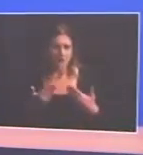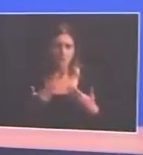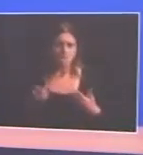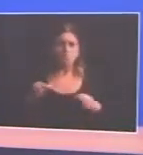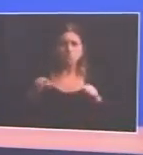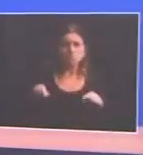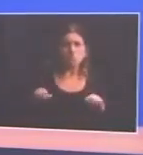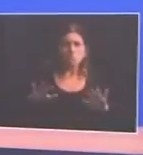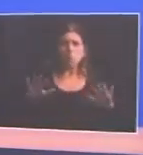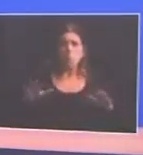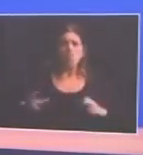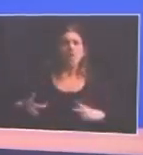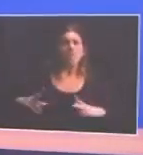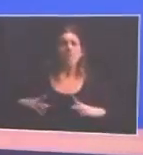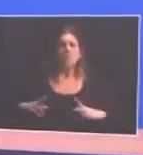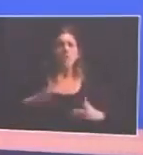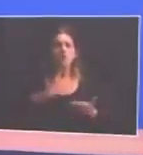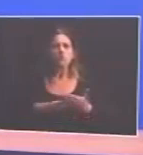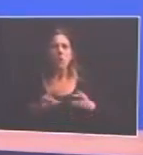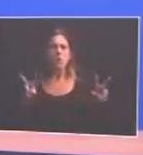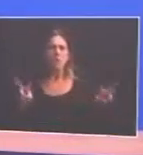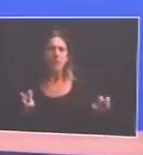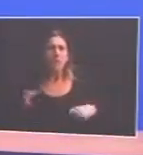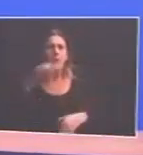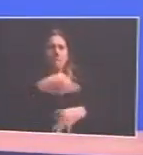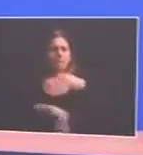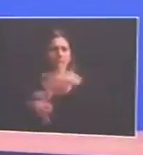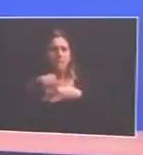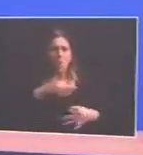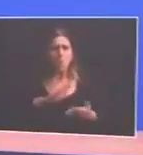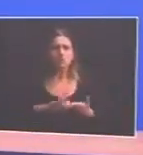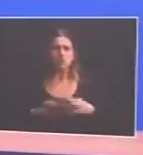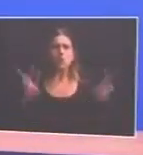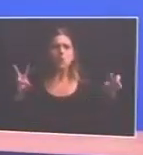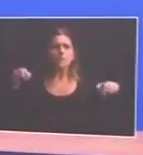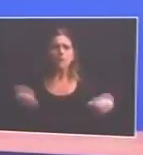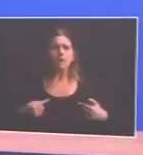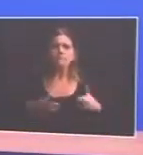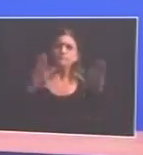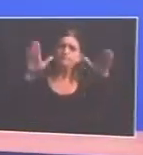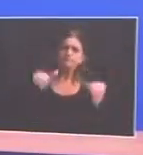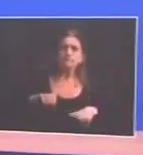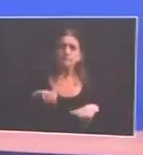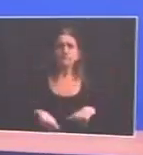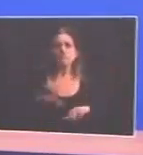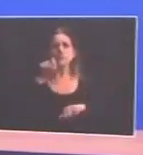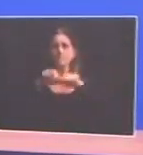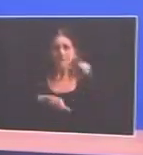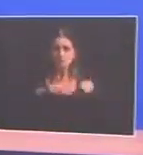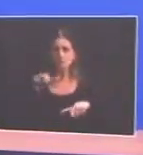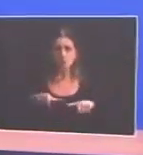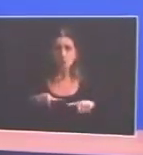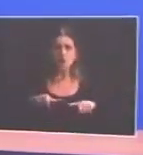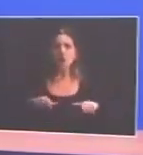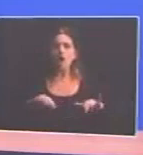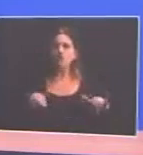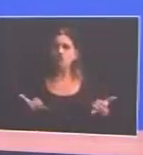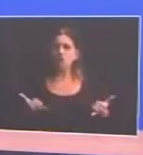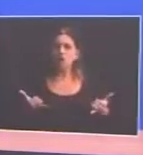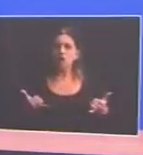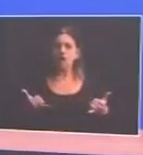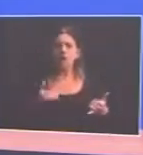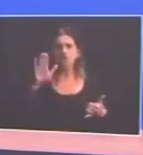2.000 argentinos que piden la residencia. Y este número sigue increyendo, sigue creciendo. 2020,